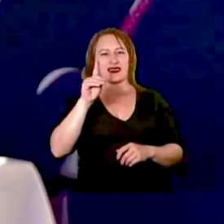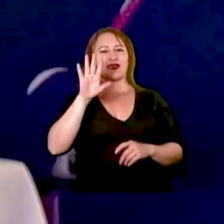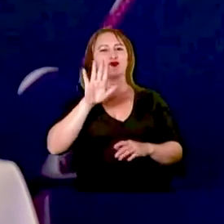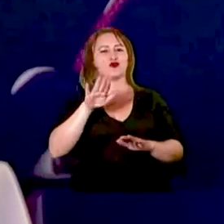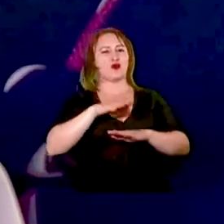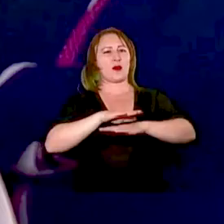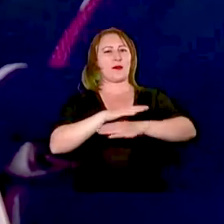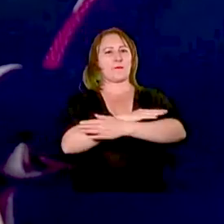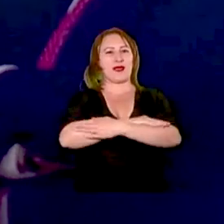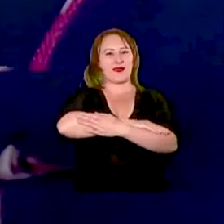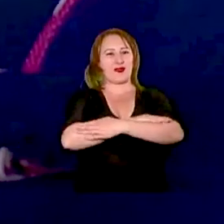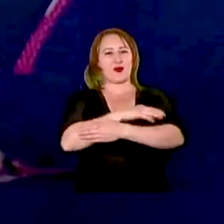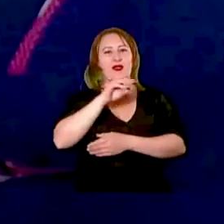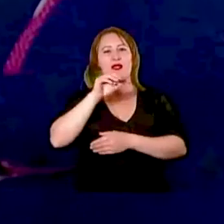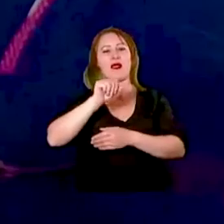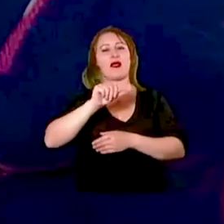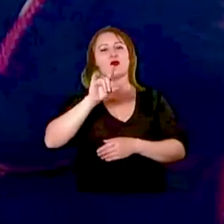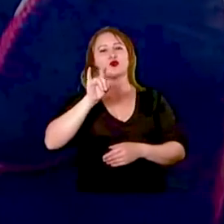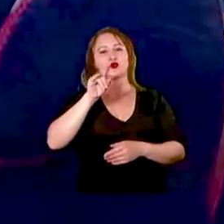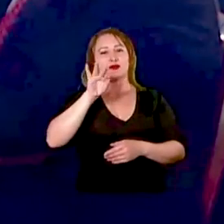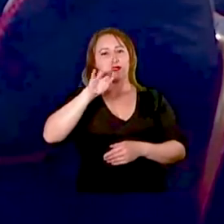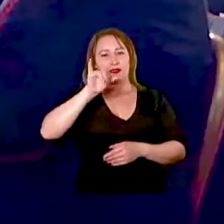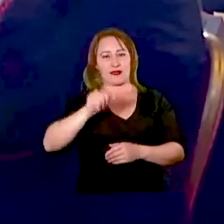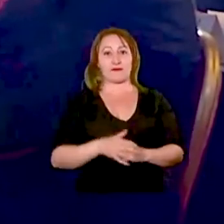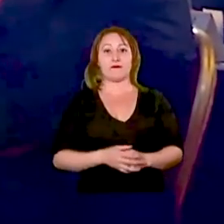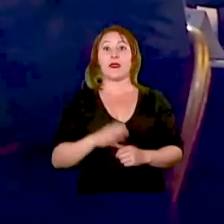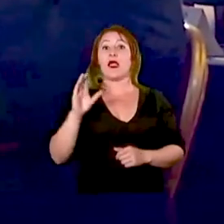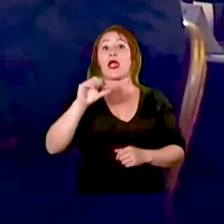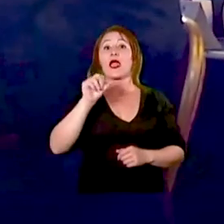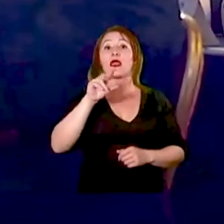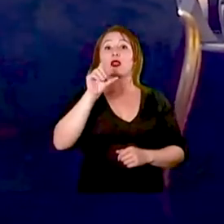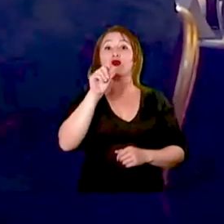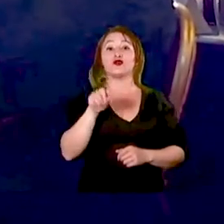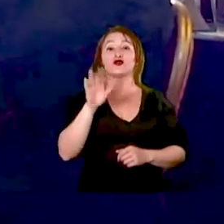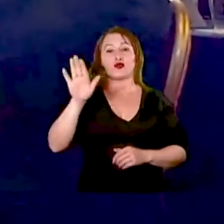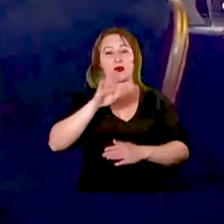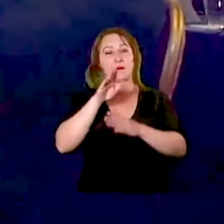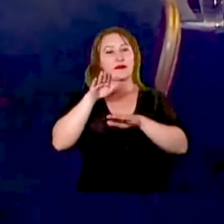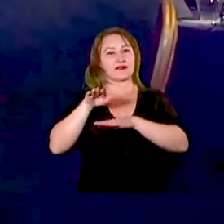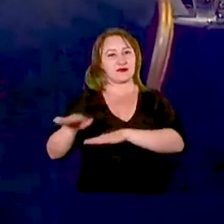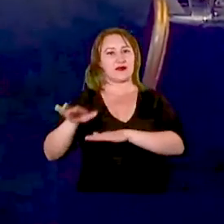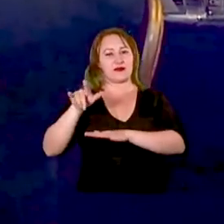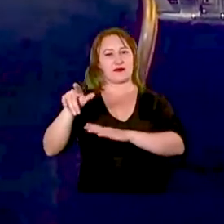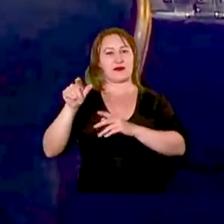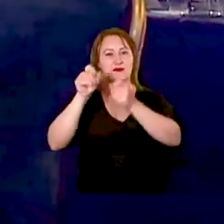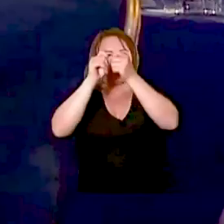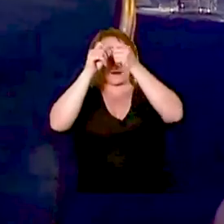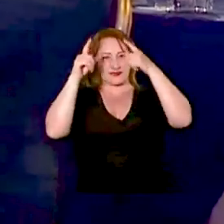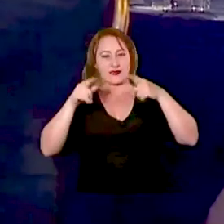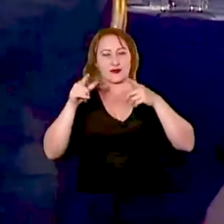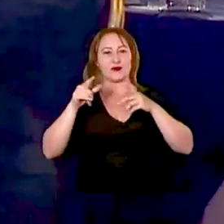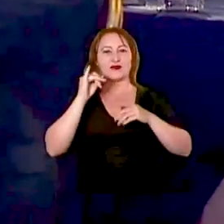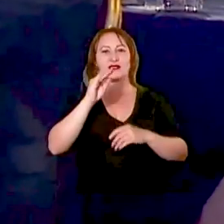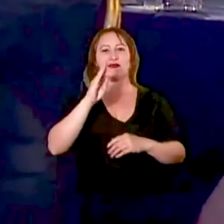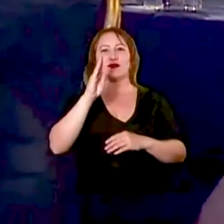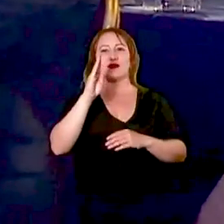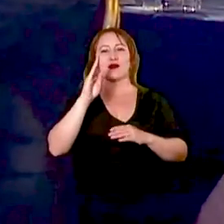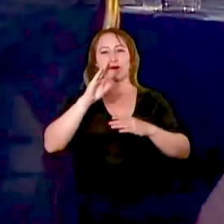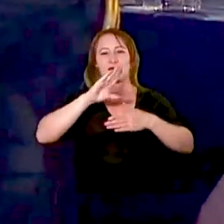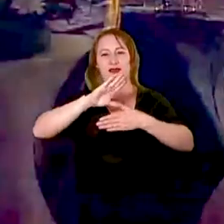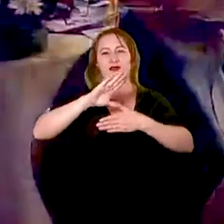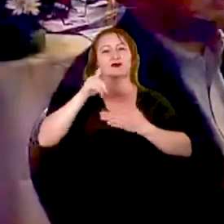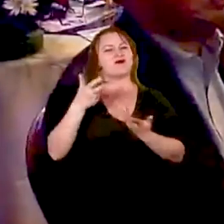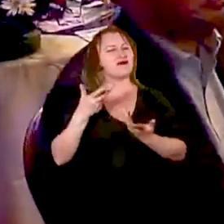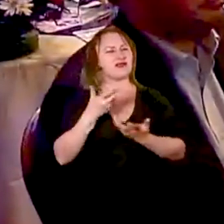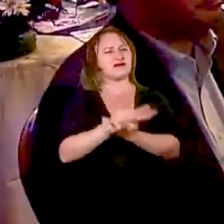Austria. Carlos Mario Zuluaga, representante de la Organización de los Estados Iberoamericanos para la Educación, la Ciencia